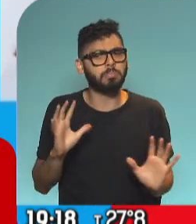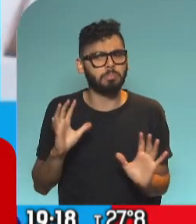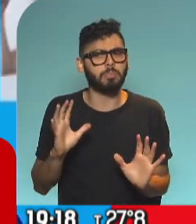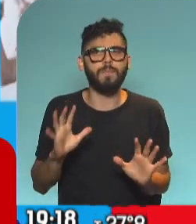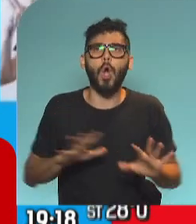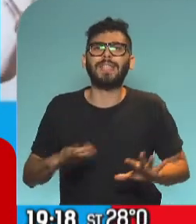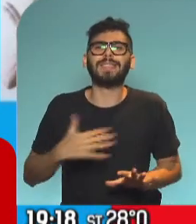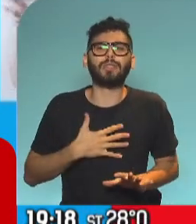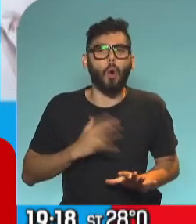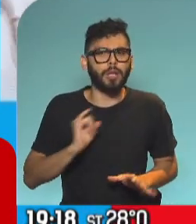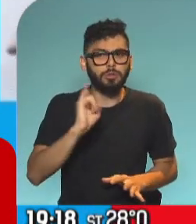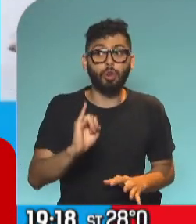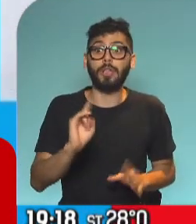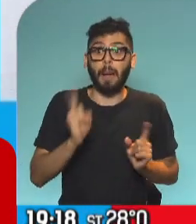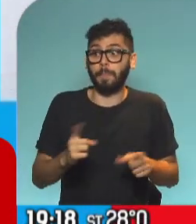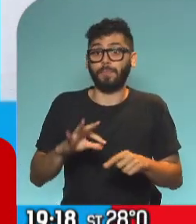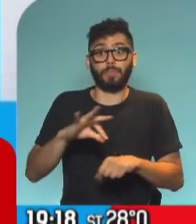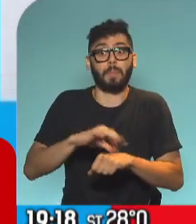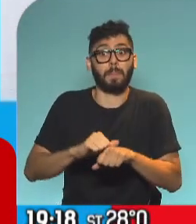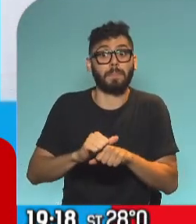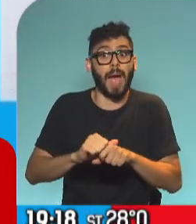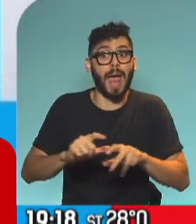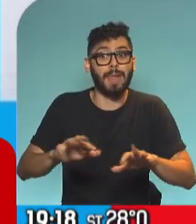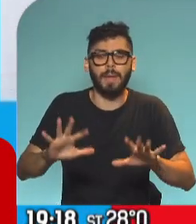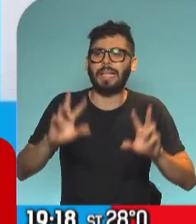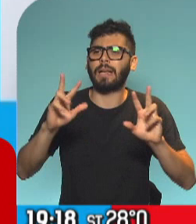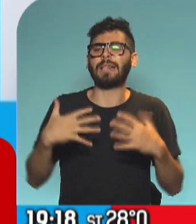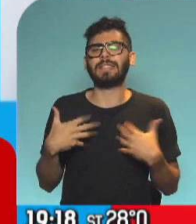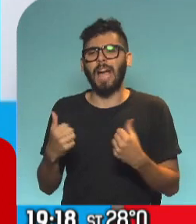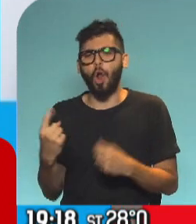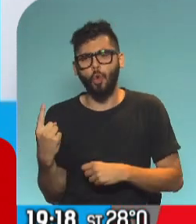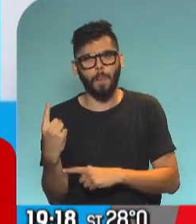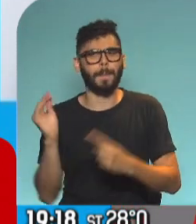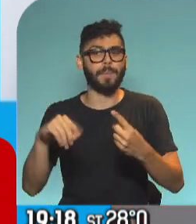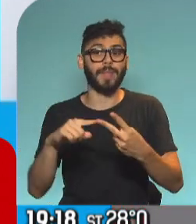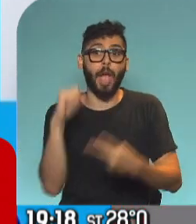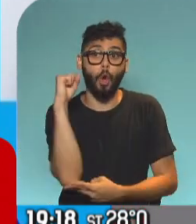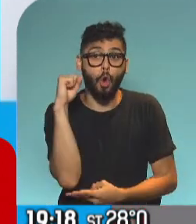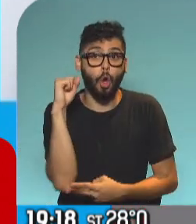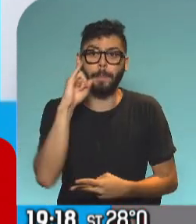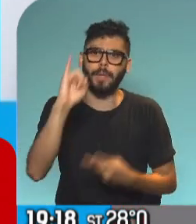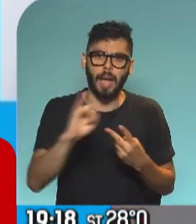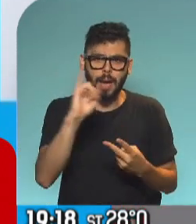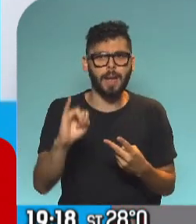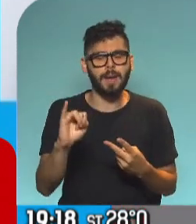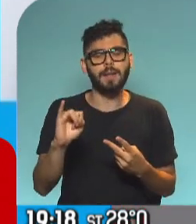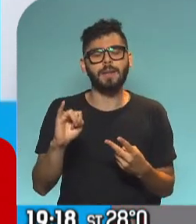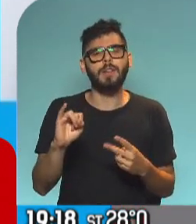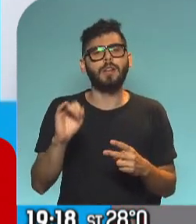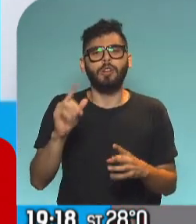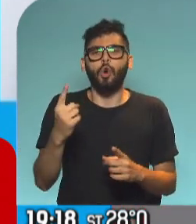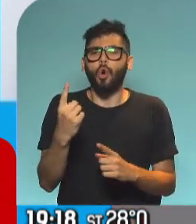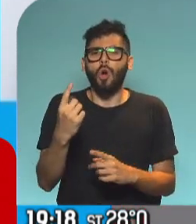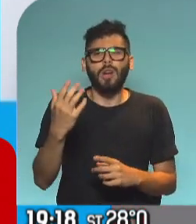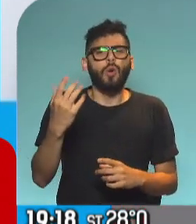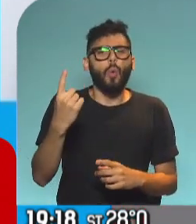el efecto concreto de la pandemia, no solamente en la salud, sino también en la economía de los países periféricos. Ya hay un